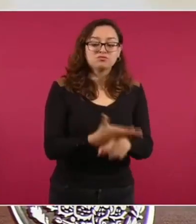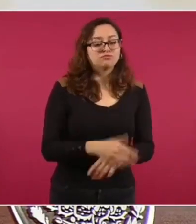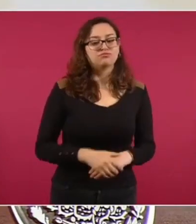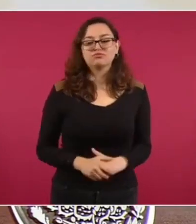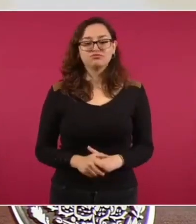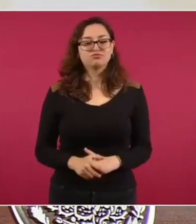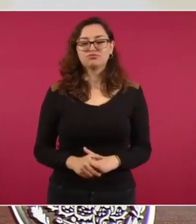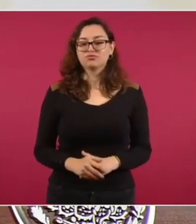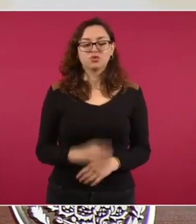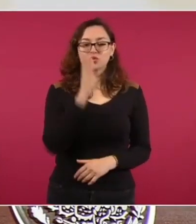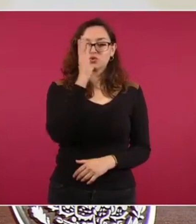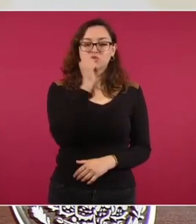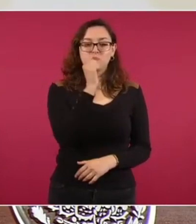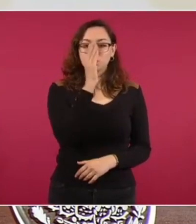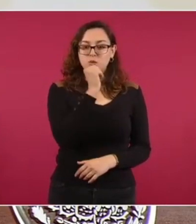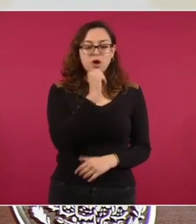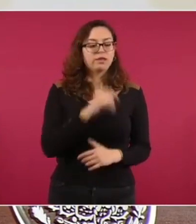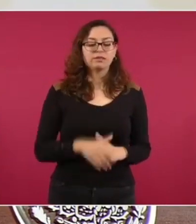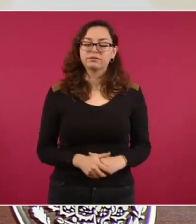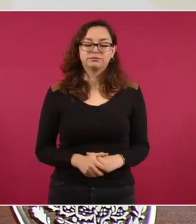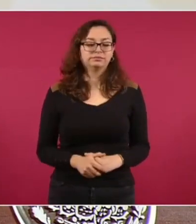donde pierden la vida 20